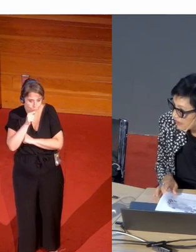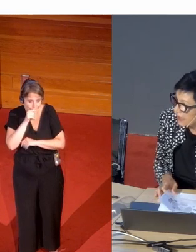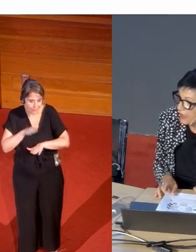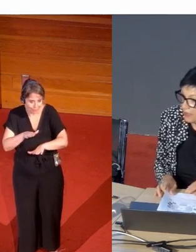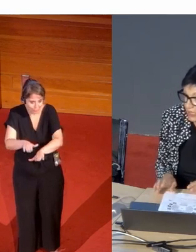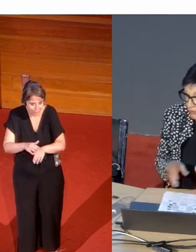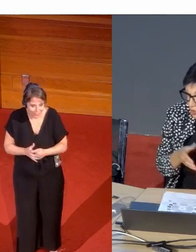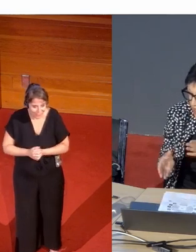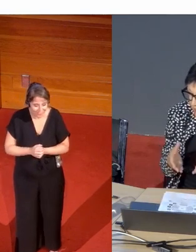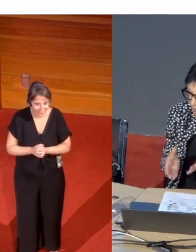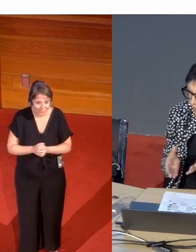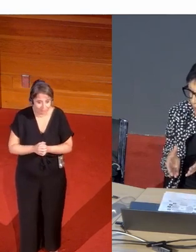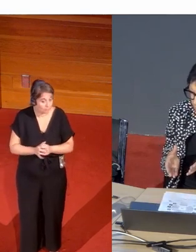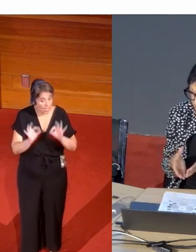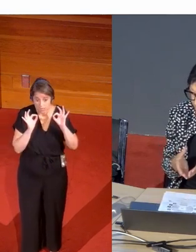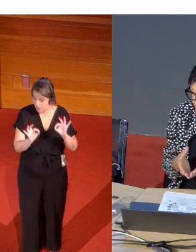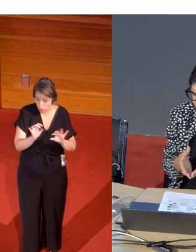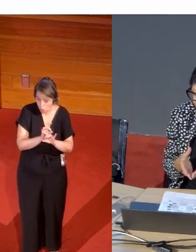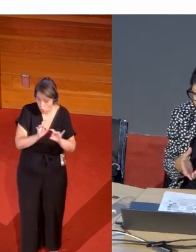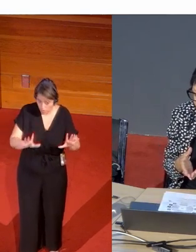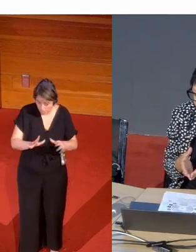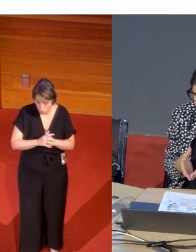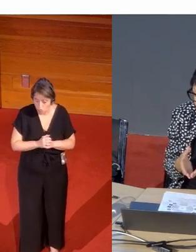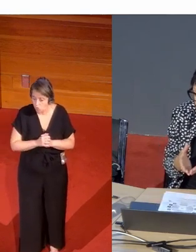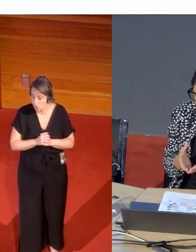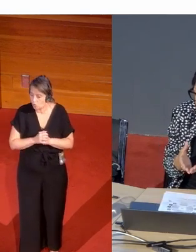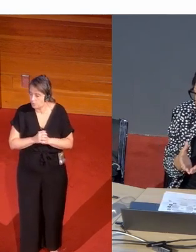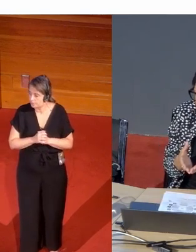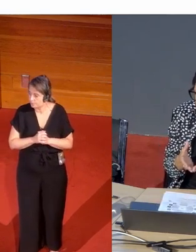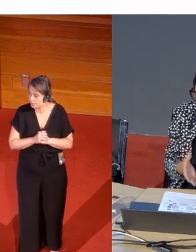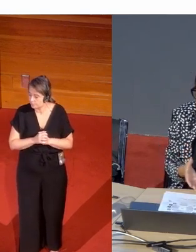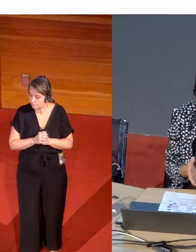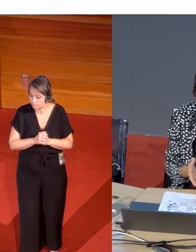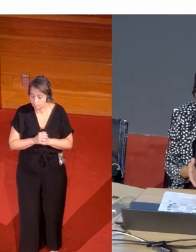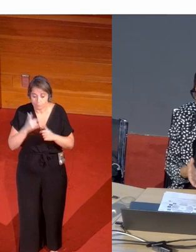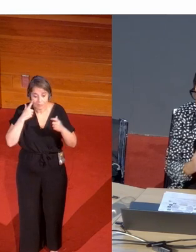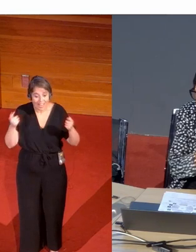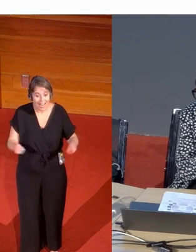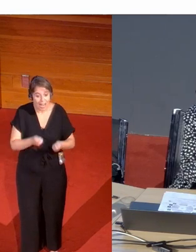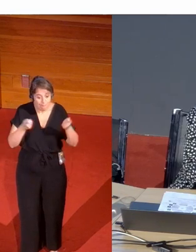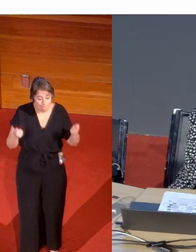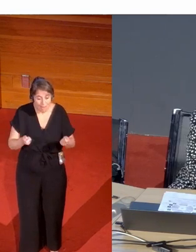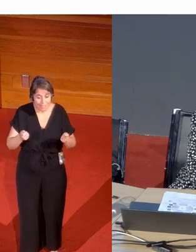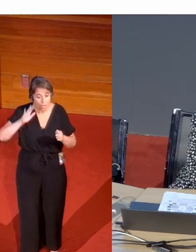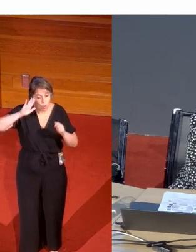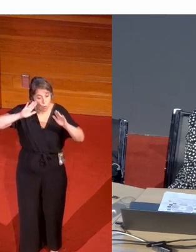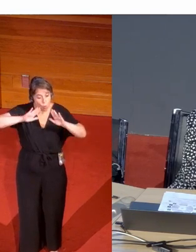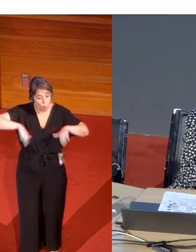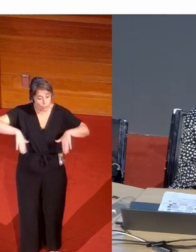kremlin y la cosa es así que la la campaña presidencial la última